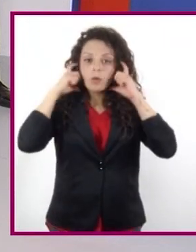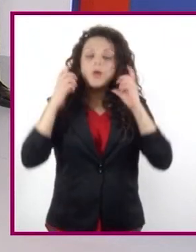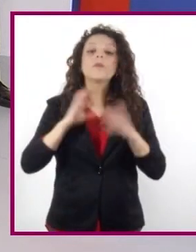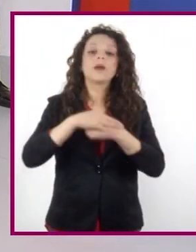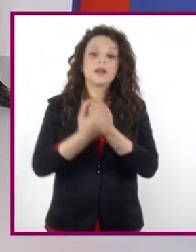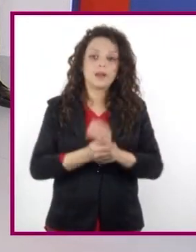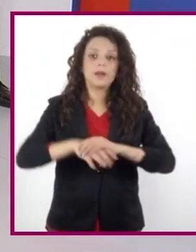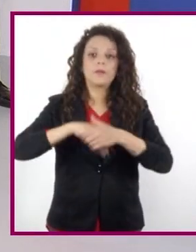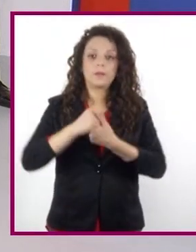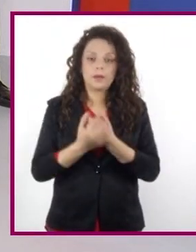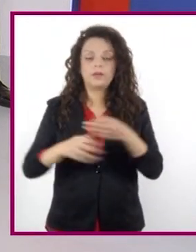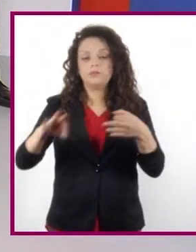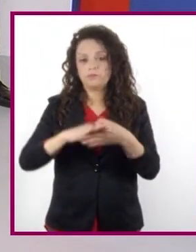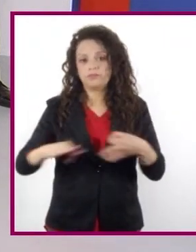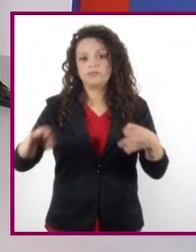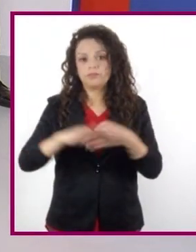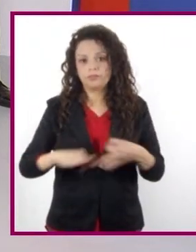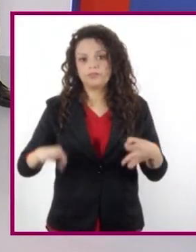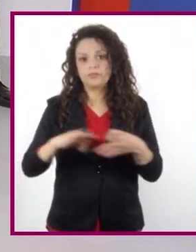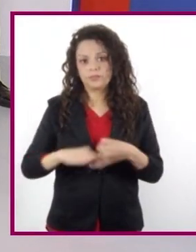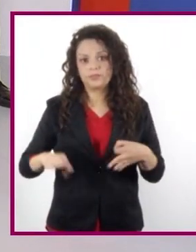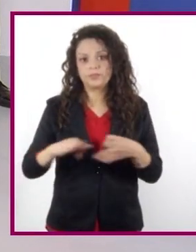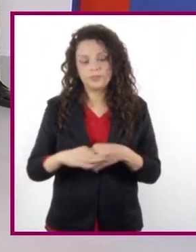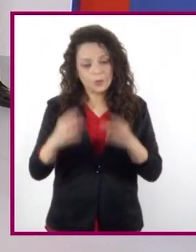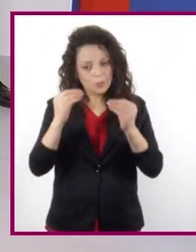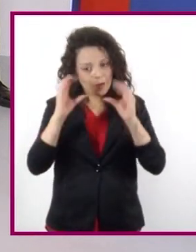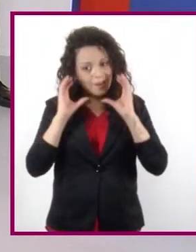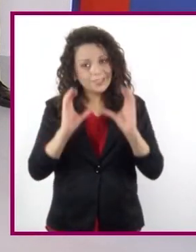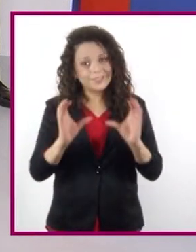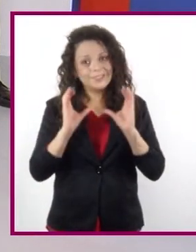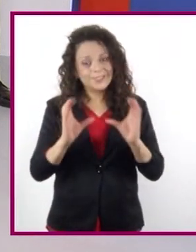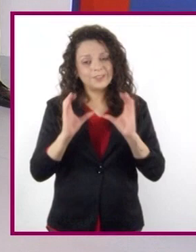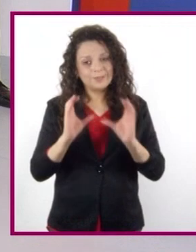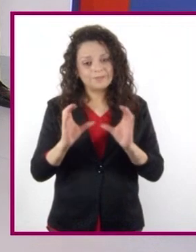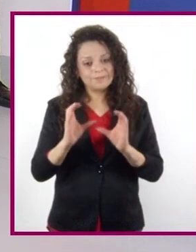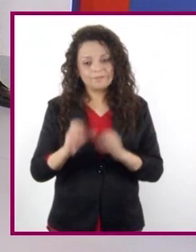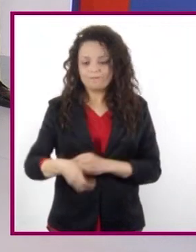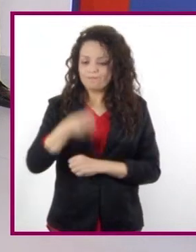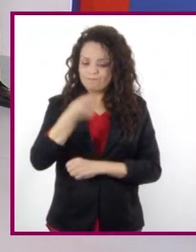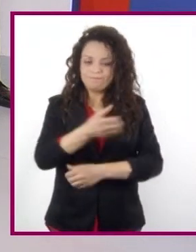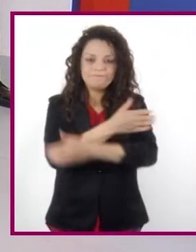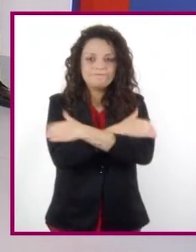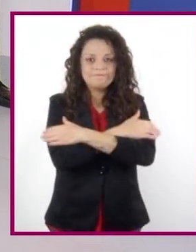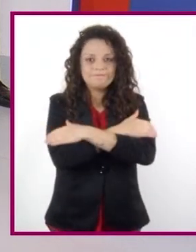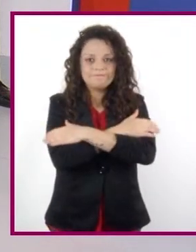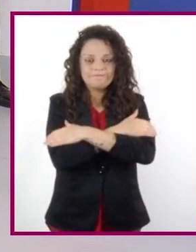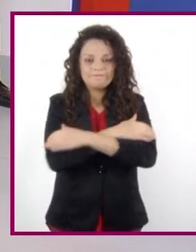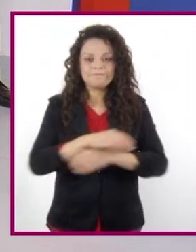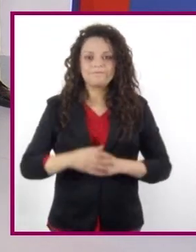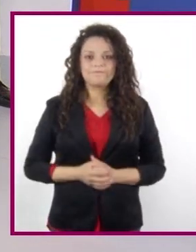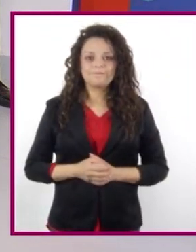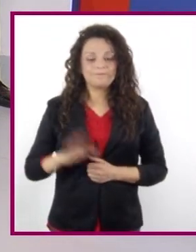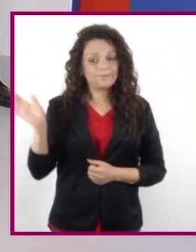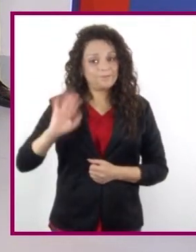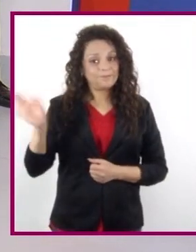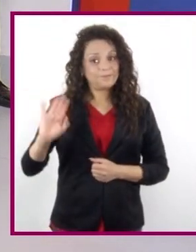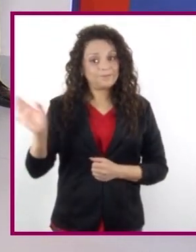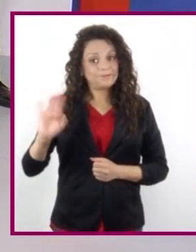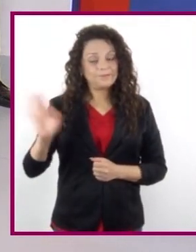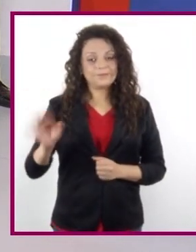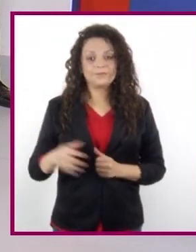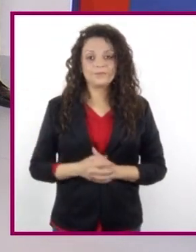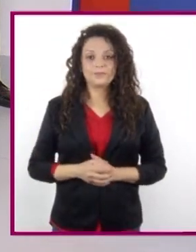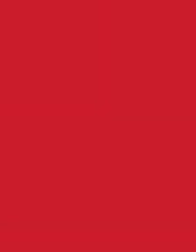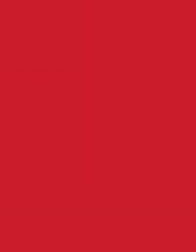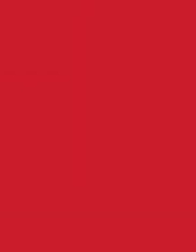manos constantemente. Cuídense mucho. Les enviamos un abrazo a la distancia. Hasta pronto.